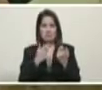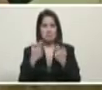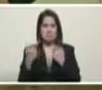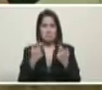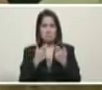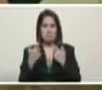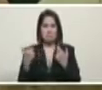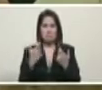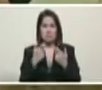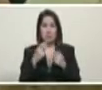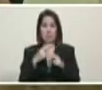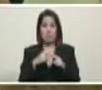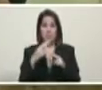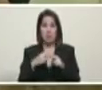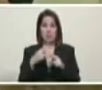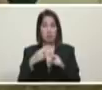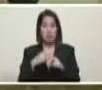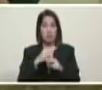peligrosa y dura que antes.